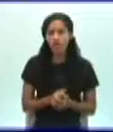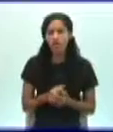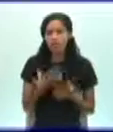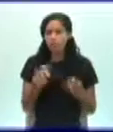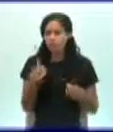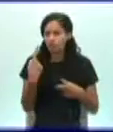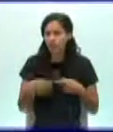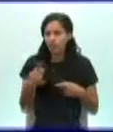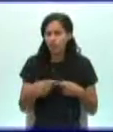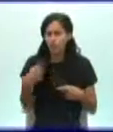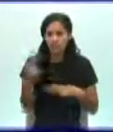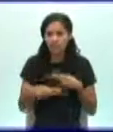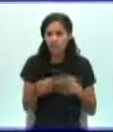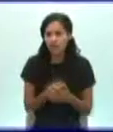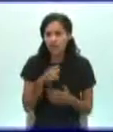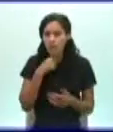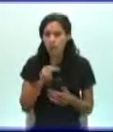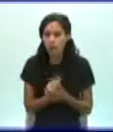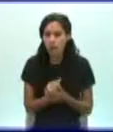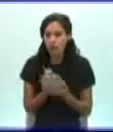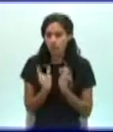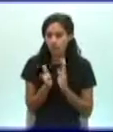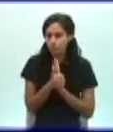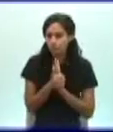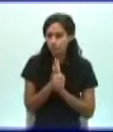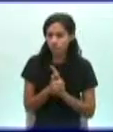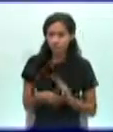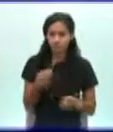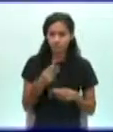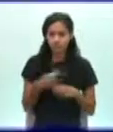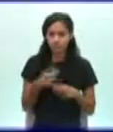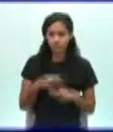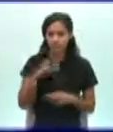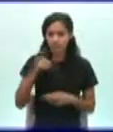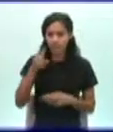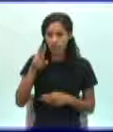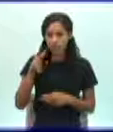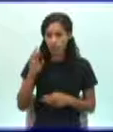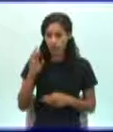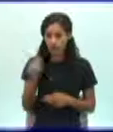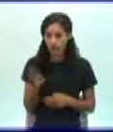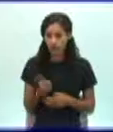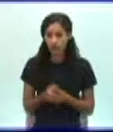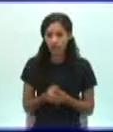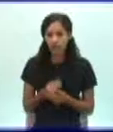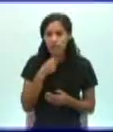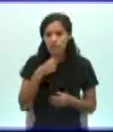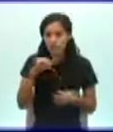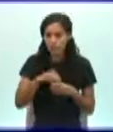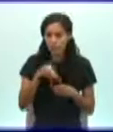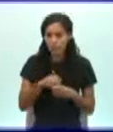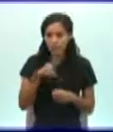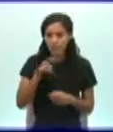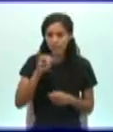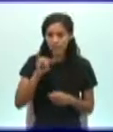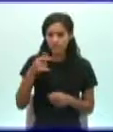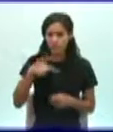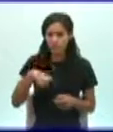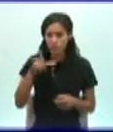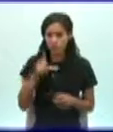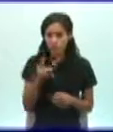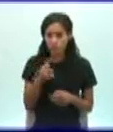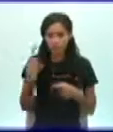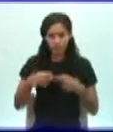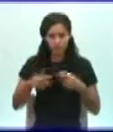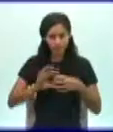misiones clandestinas con el nombre de Guerra Débora, integrante de la Dirección Nacional del Movimiento 26 de Julio y coordinadora de la